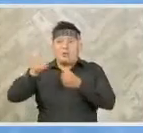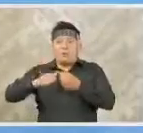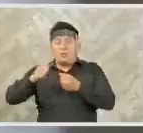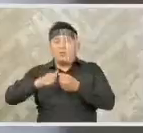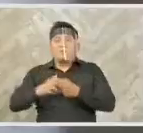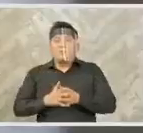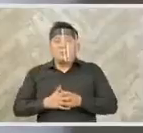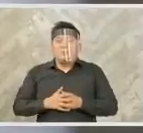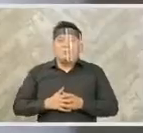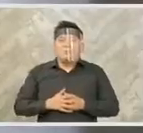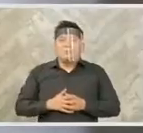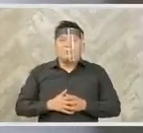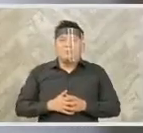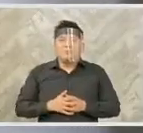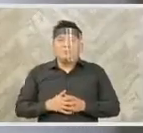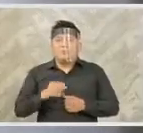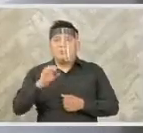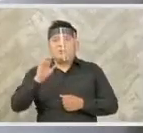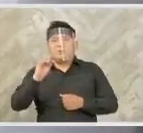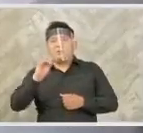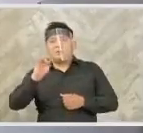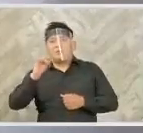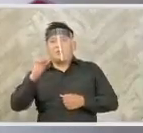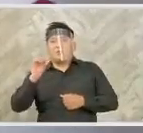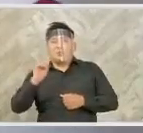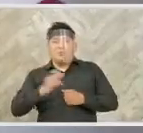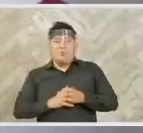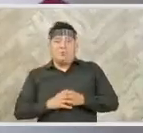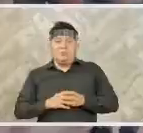Quibdó y en Quindío, Armenia.